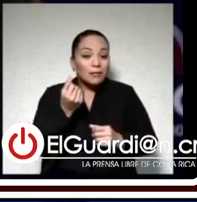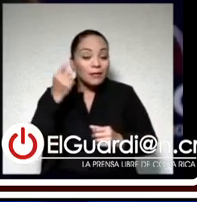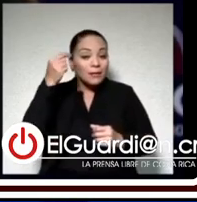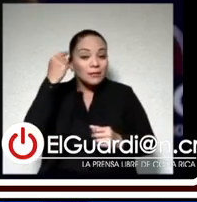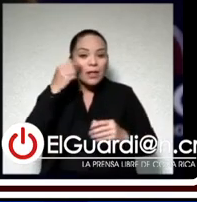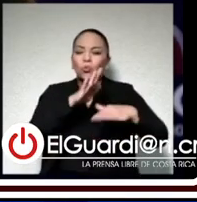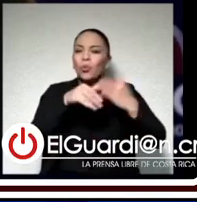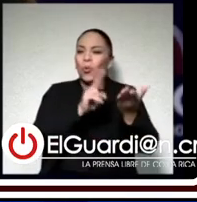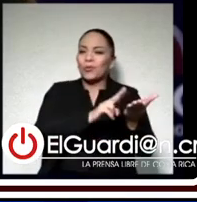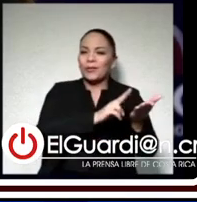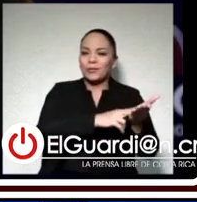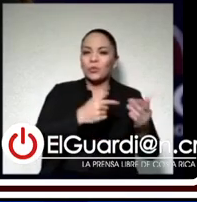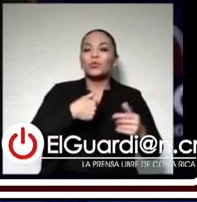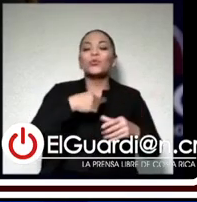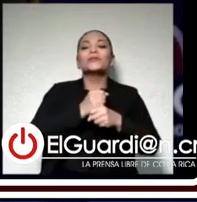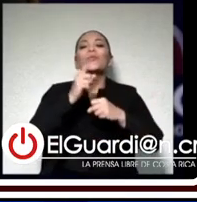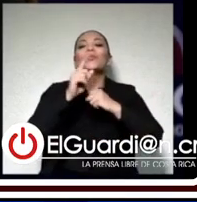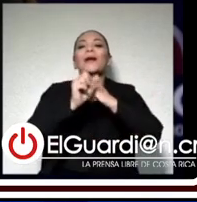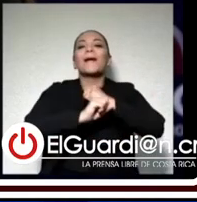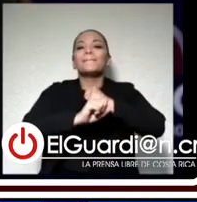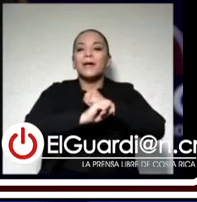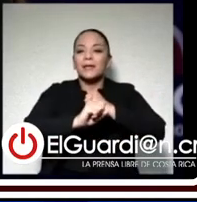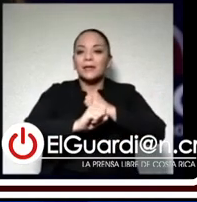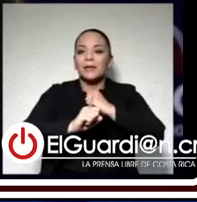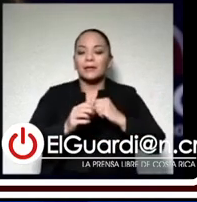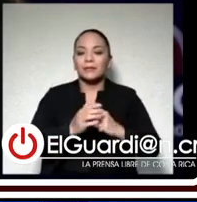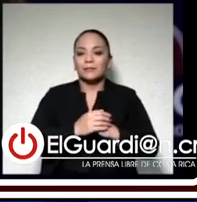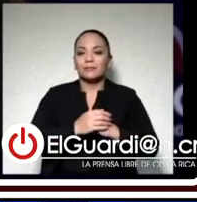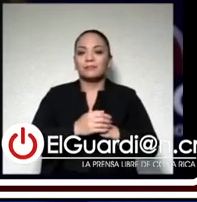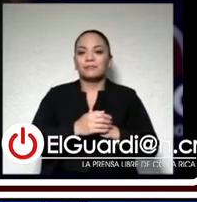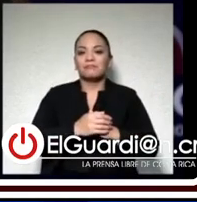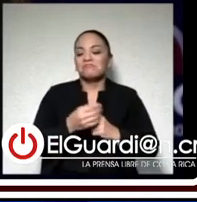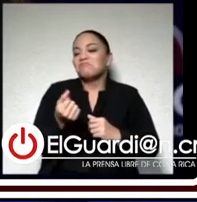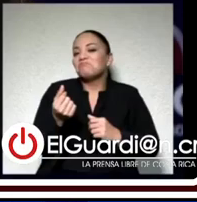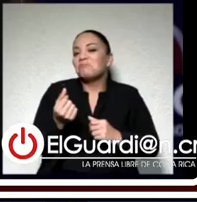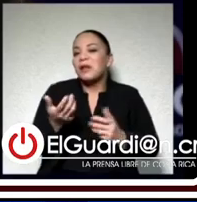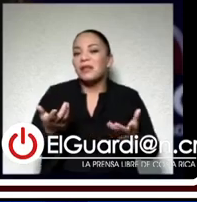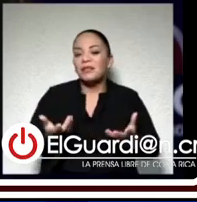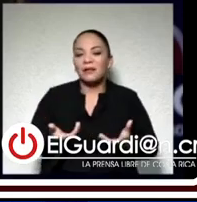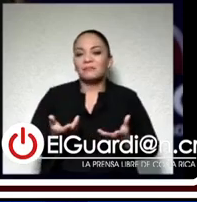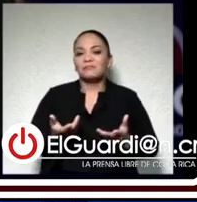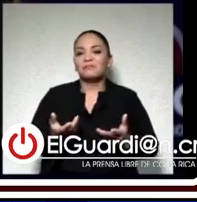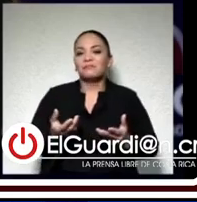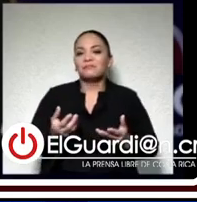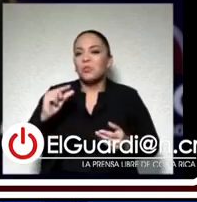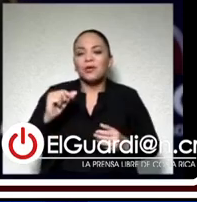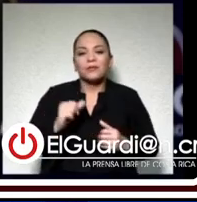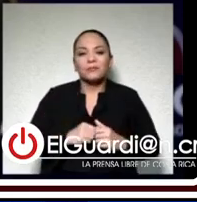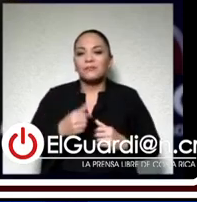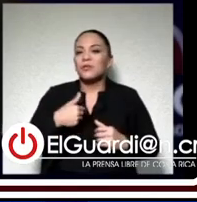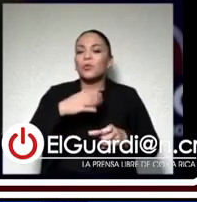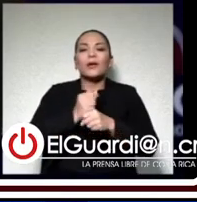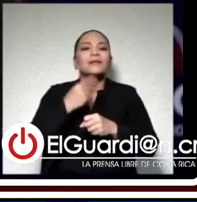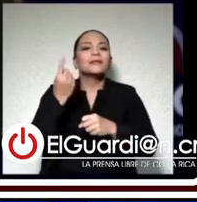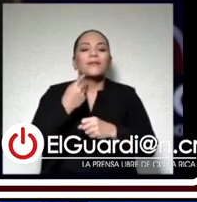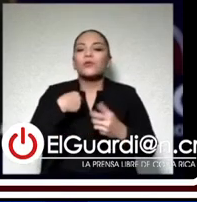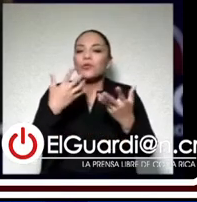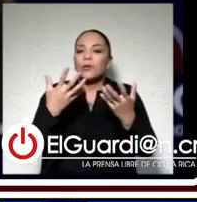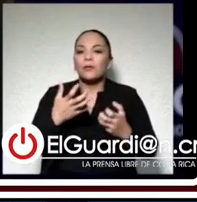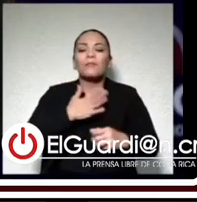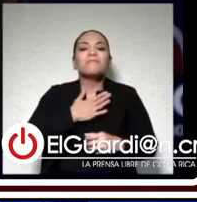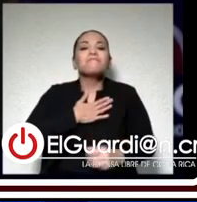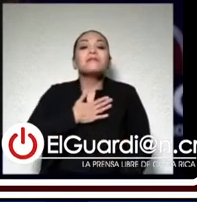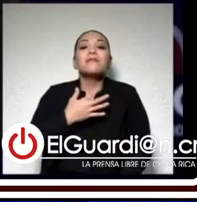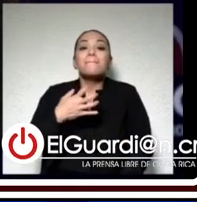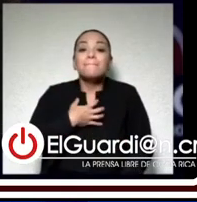demás. Yo hice una campaña con unos incos y la haré siempre que yo quiera, porque es mi